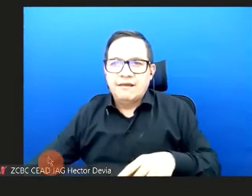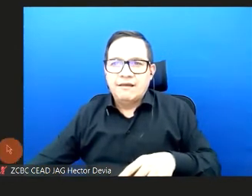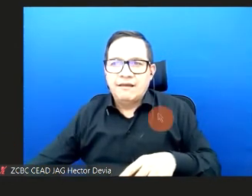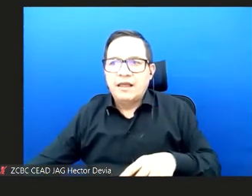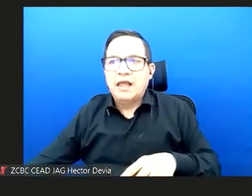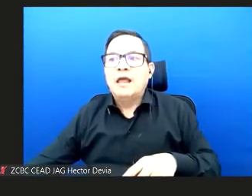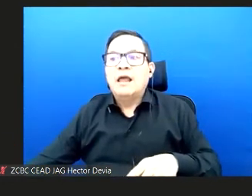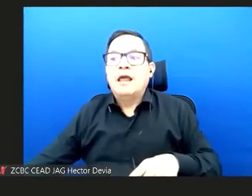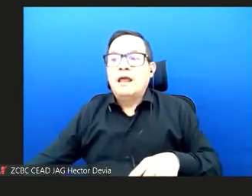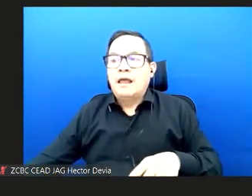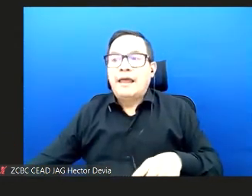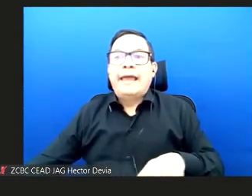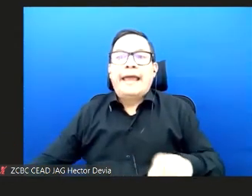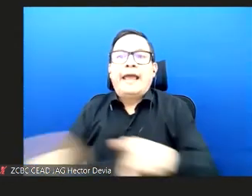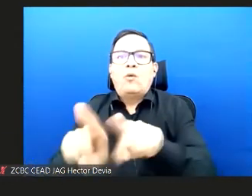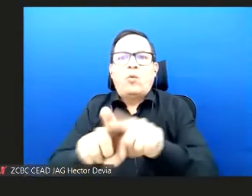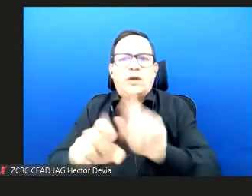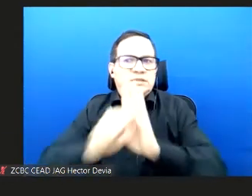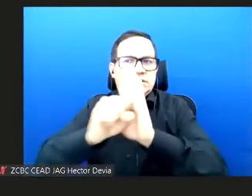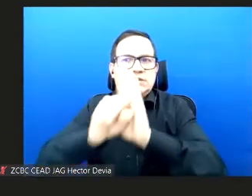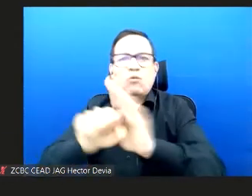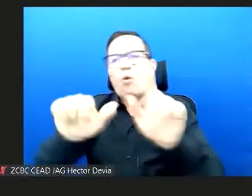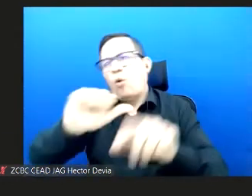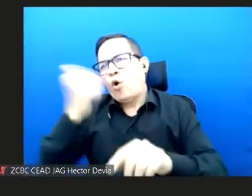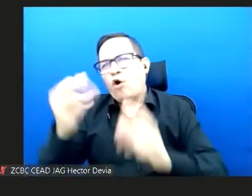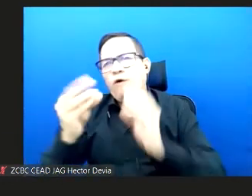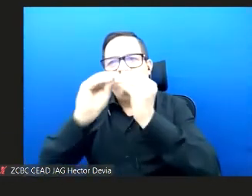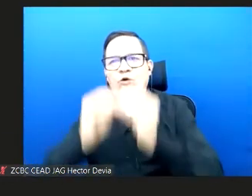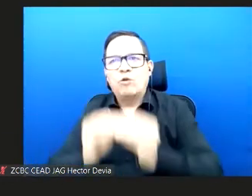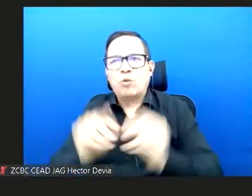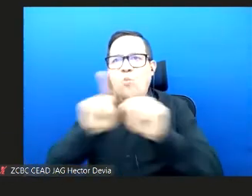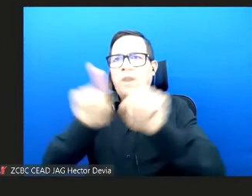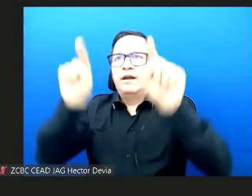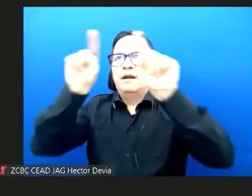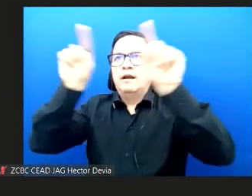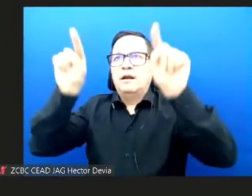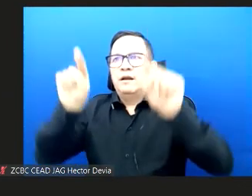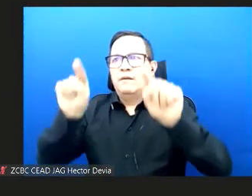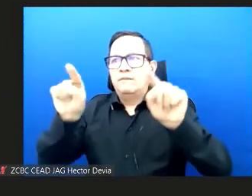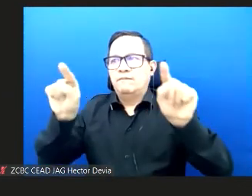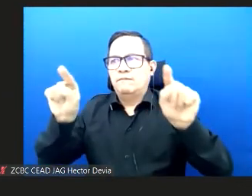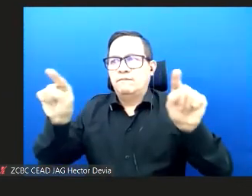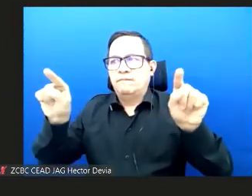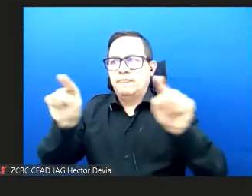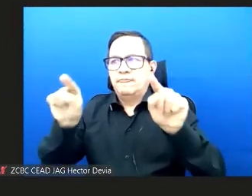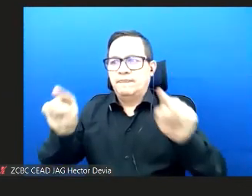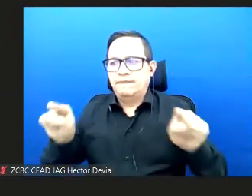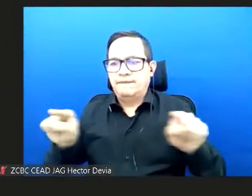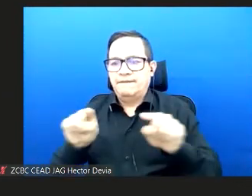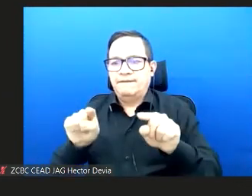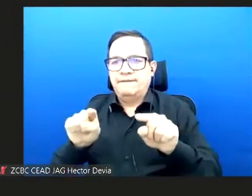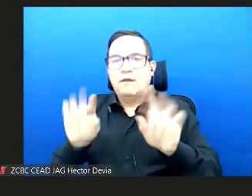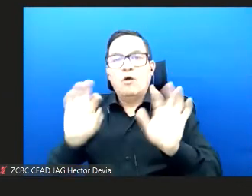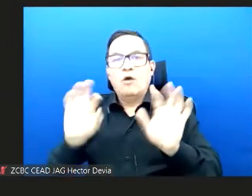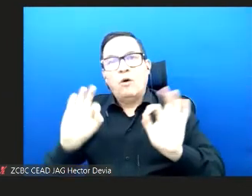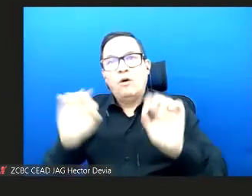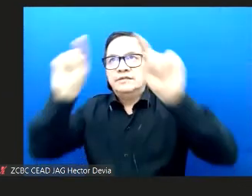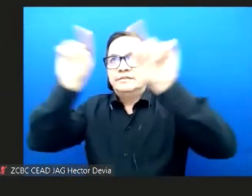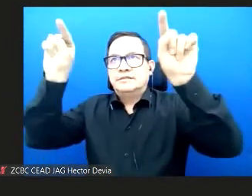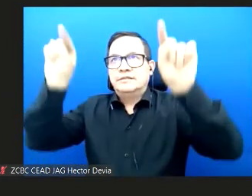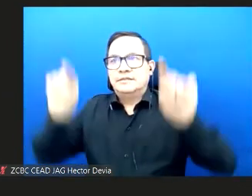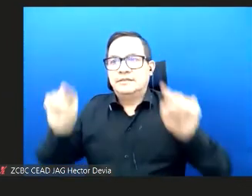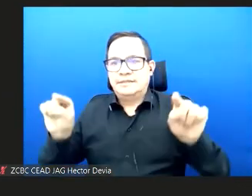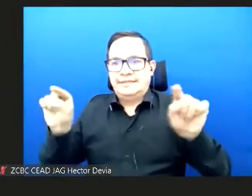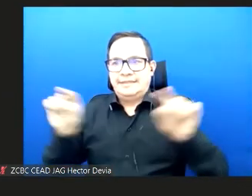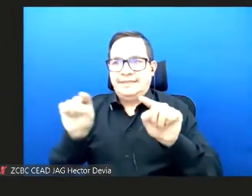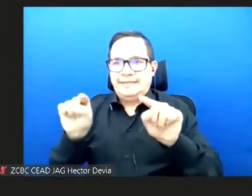donde les colocamos llaves y corchetes o paréntesis, eh, que es como en el ejemplo que